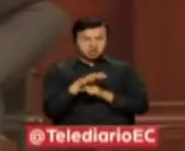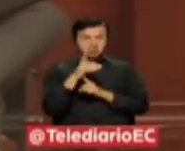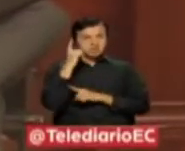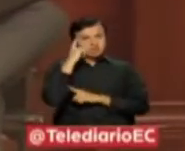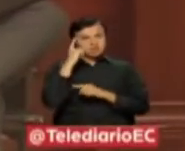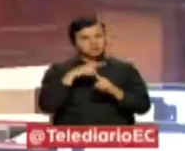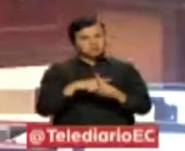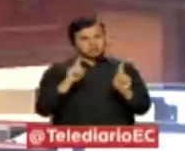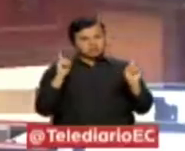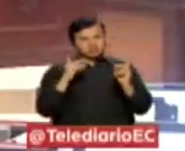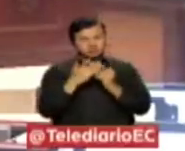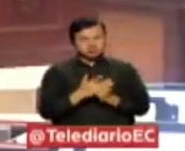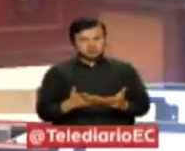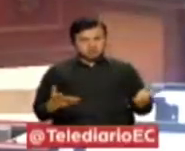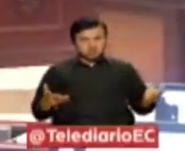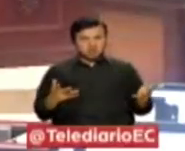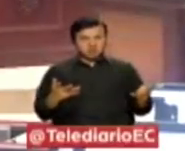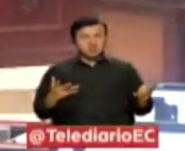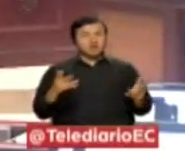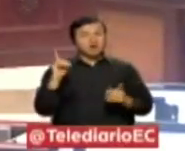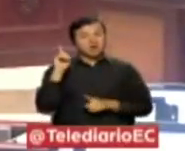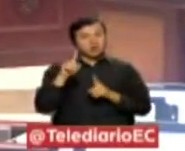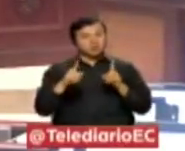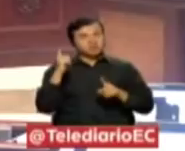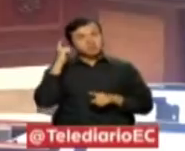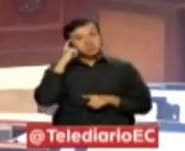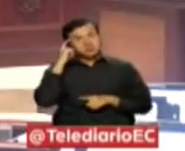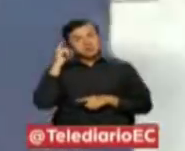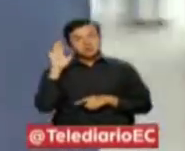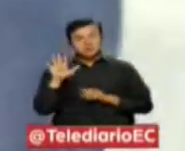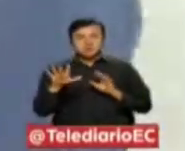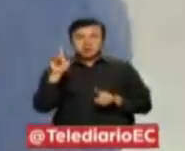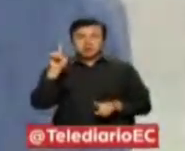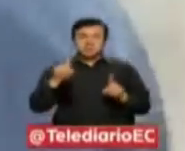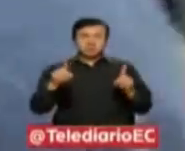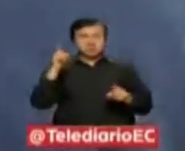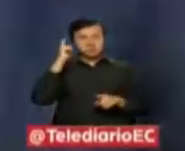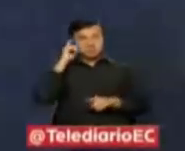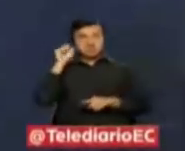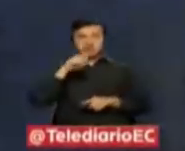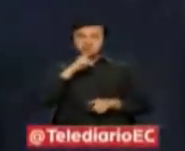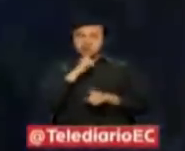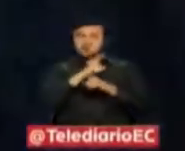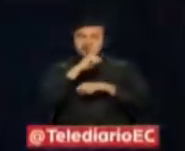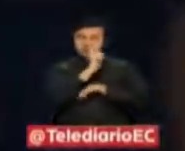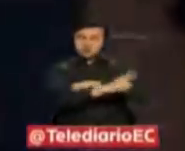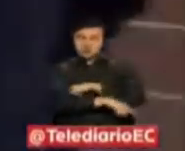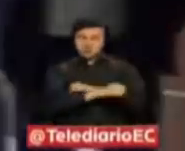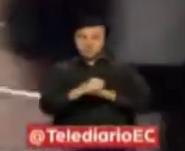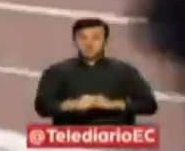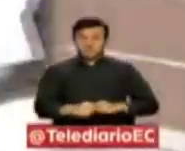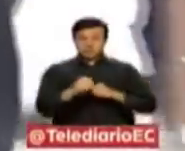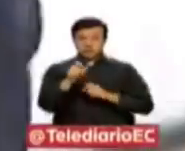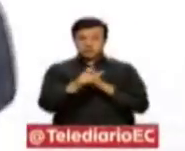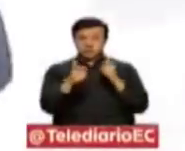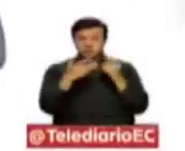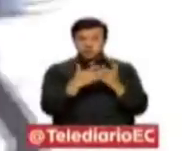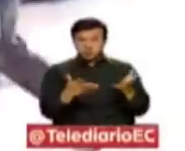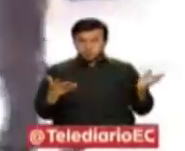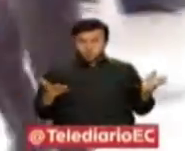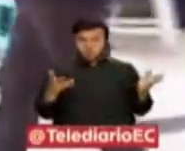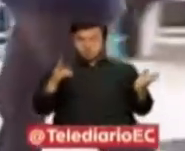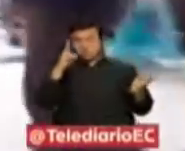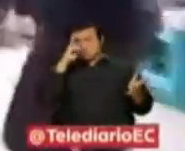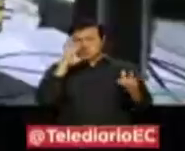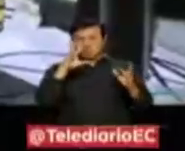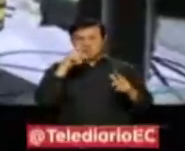pensar diferente. En la opinión pública hay criterios divididos, aunque para muchos sí se debe sancionar con severidad a quienes permitan